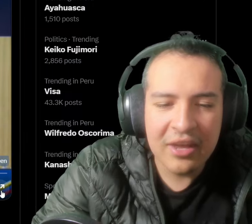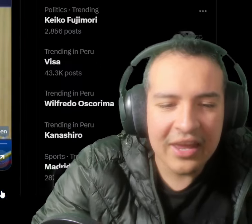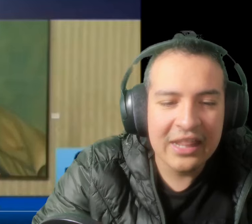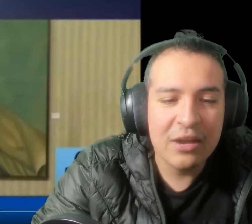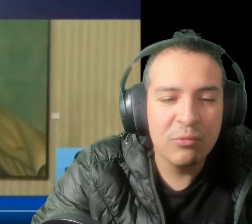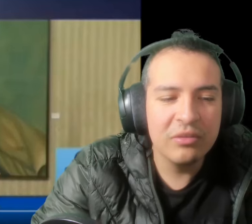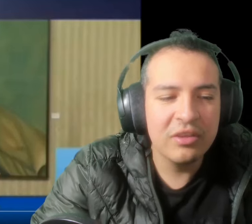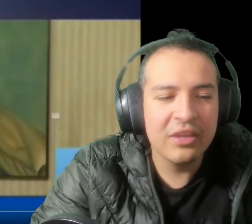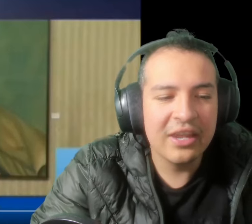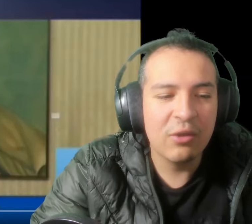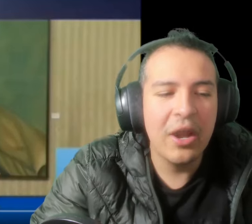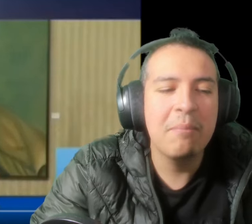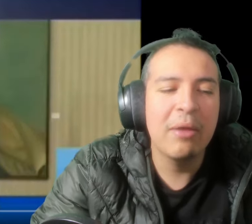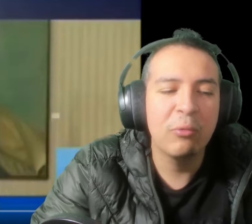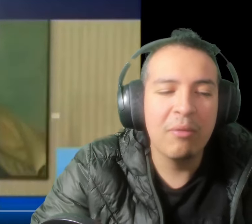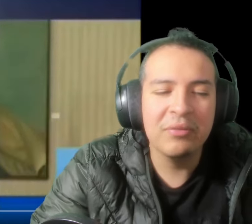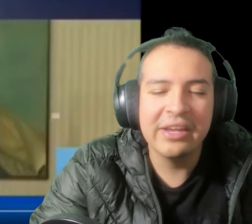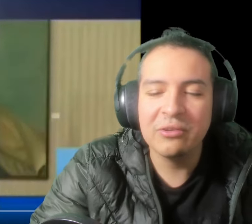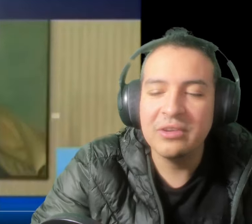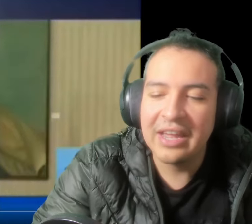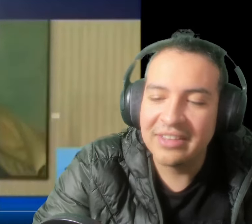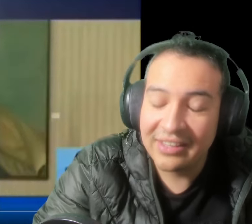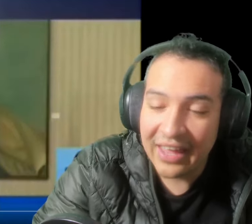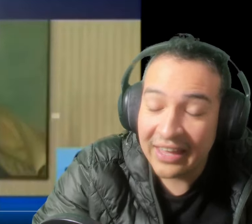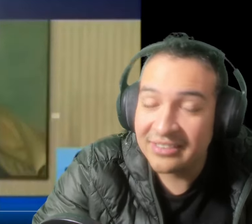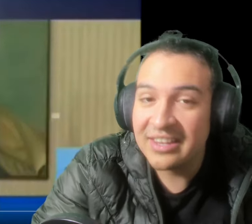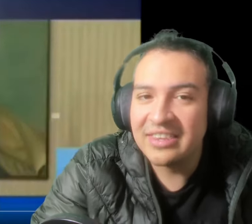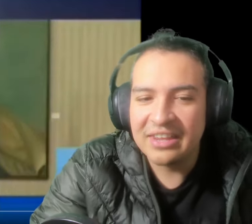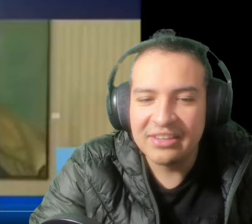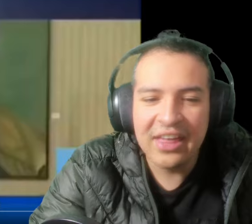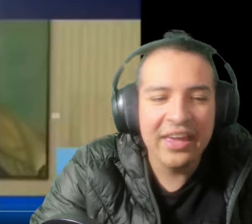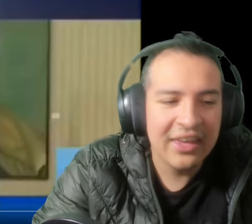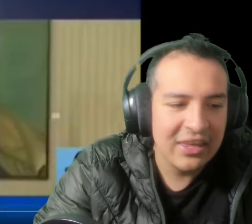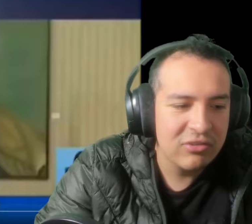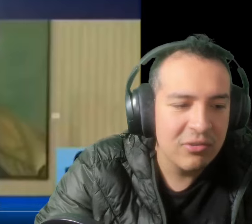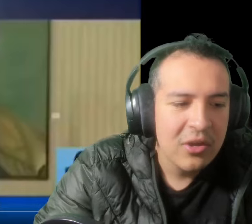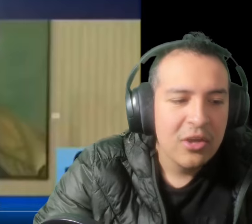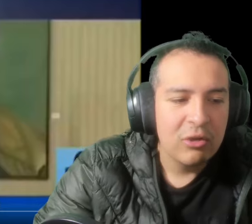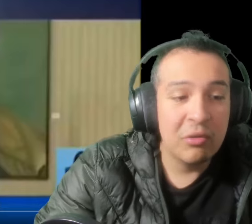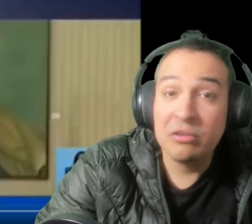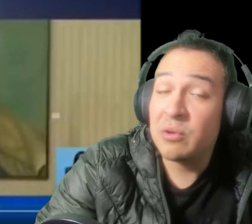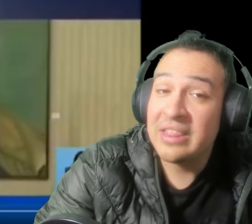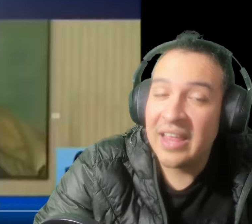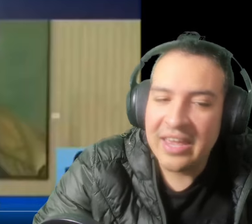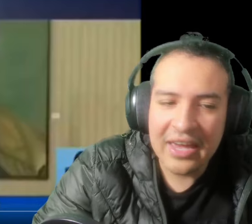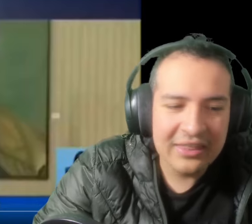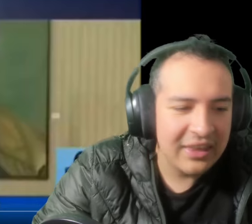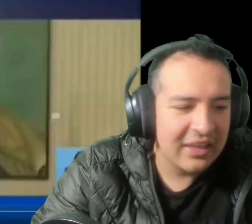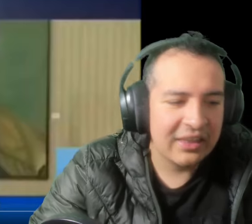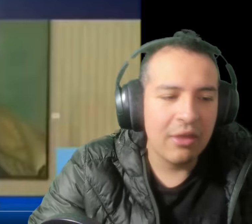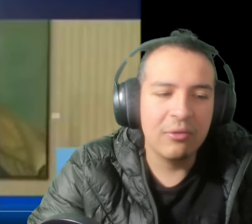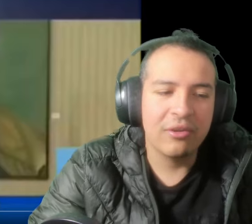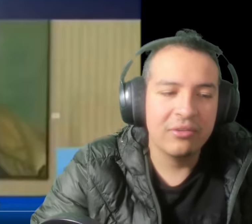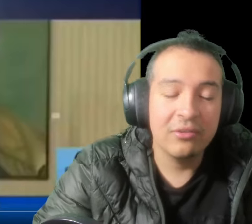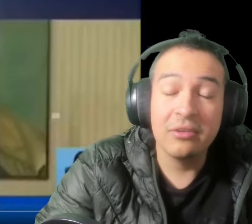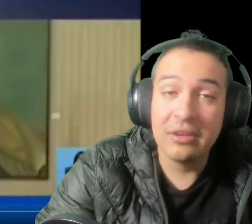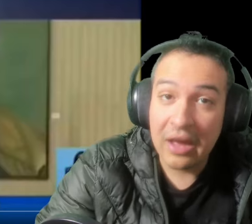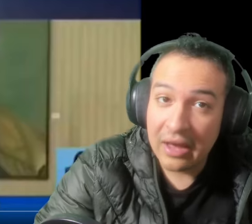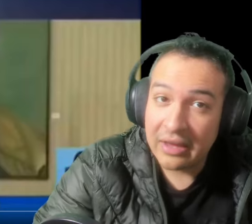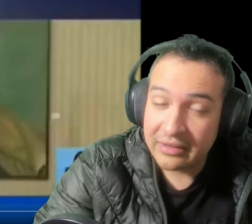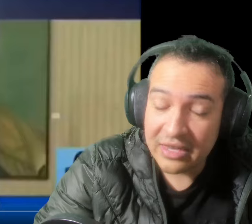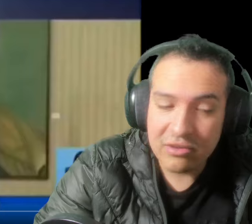vamos a ver el anuncio de Nicolás maduro vamos a ver las excentricidades que ha dicho nuestro inteligente dictador